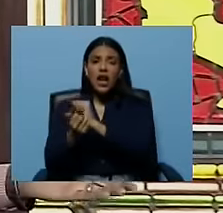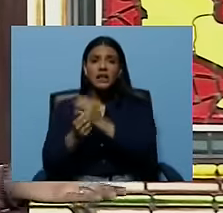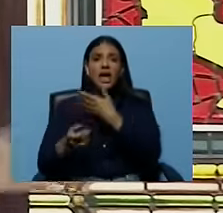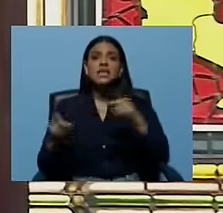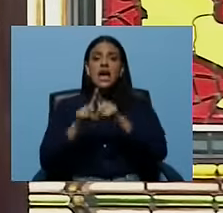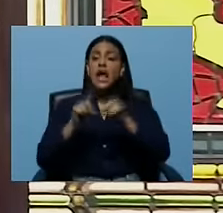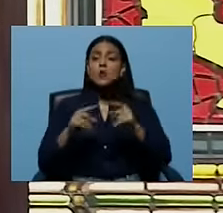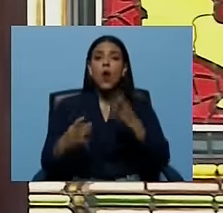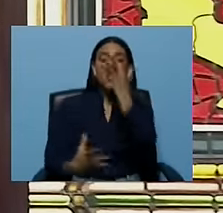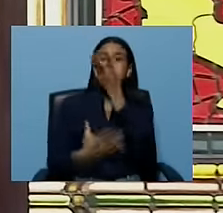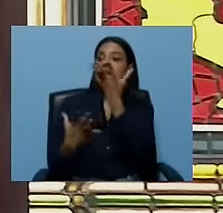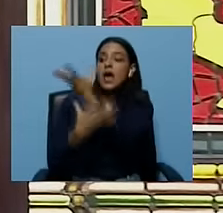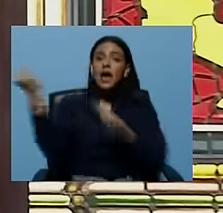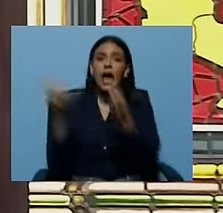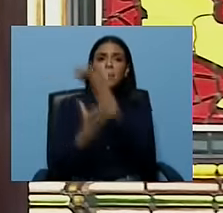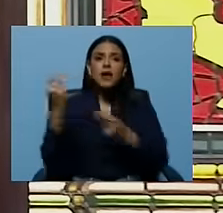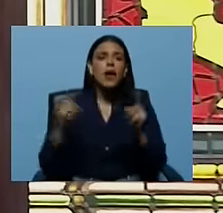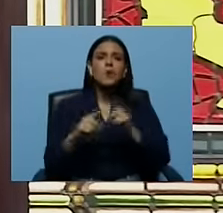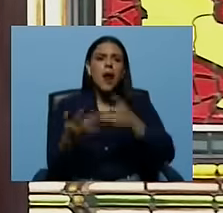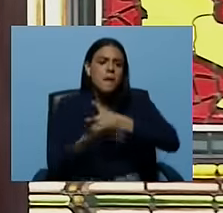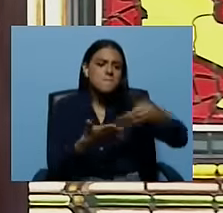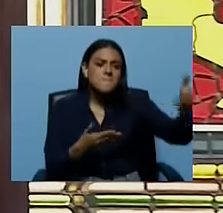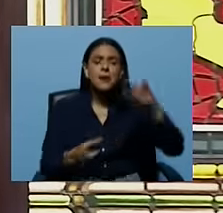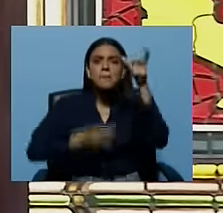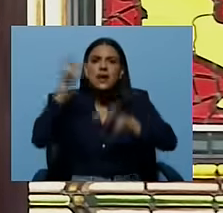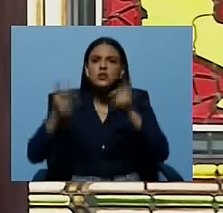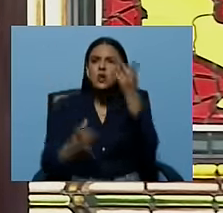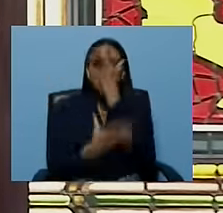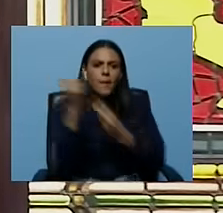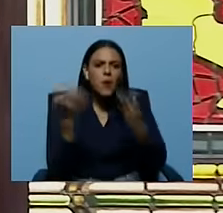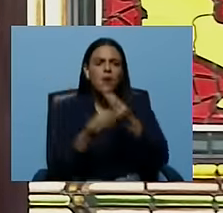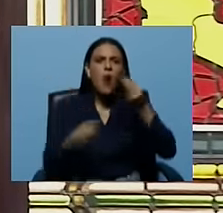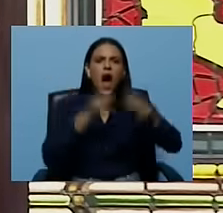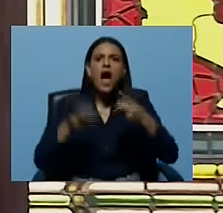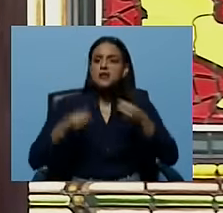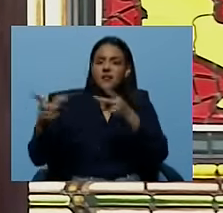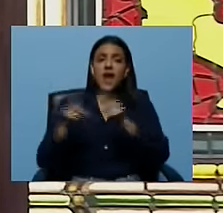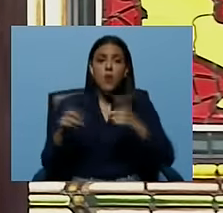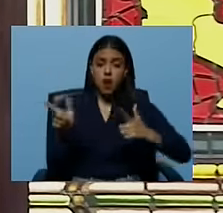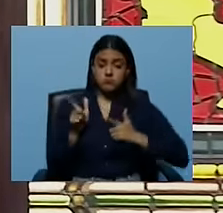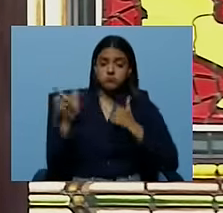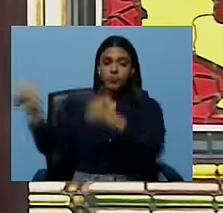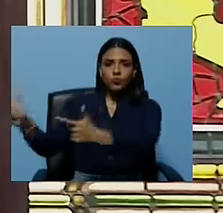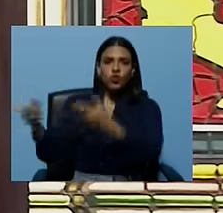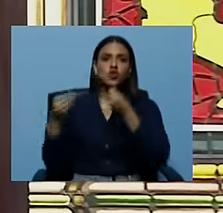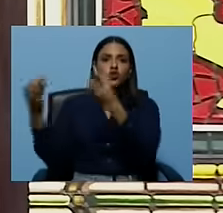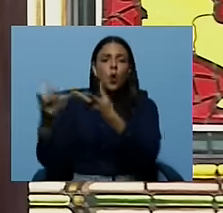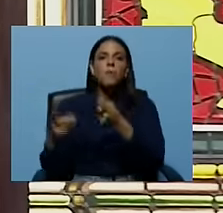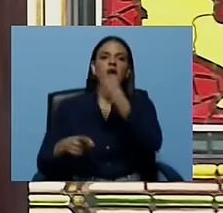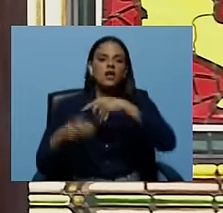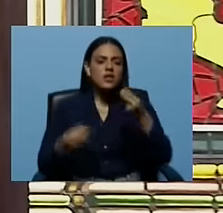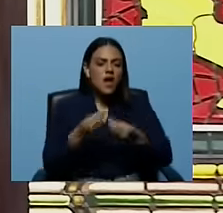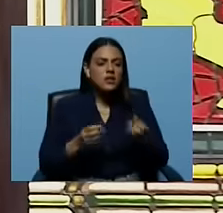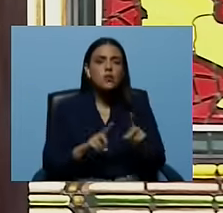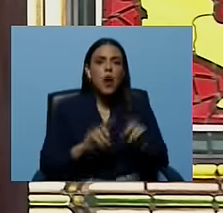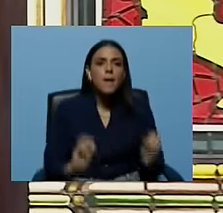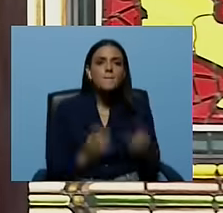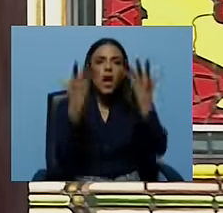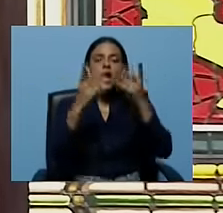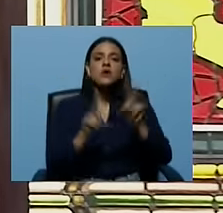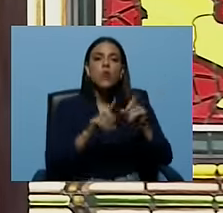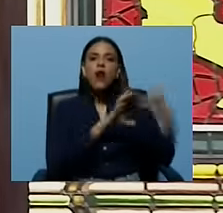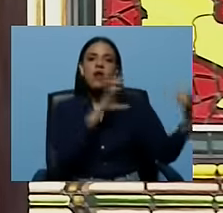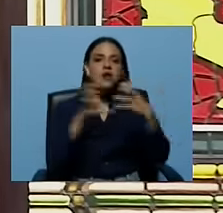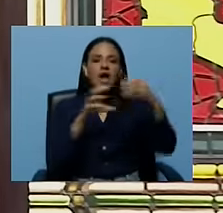barrotes y salir a miles de presos en ciudades clave, entregarles fusiles y la guerra. Ellos nos querían llevar a